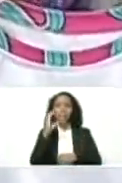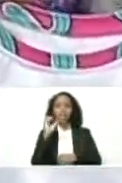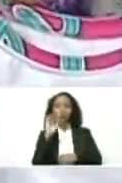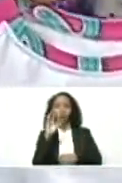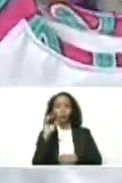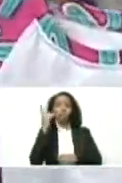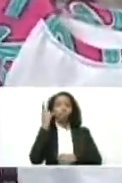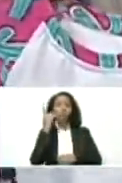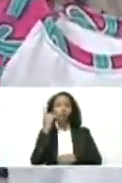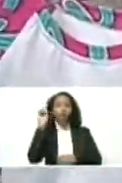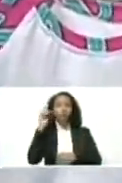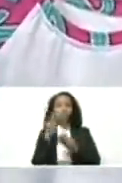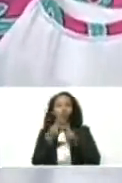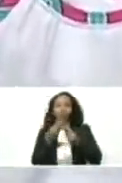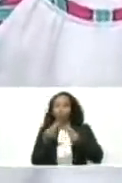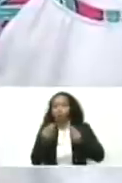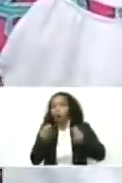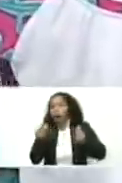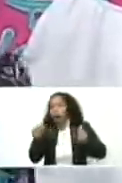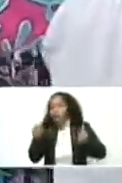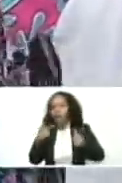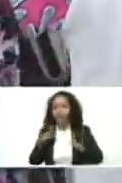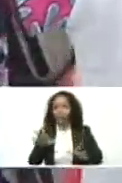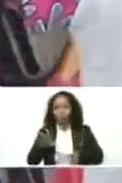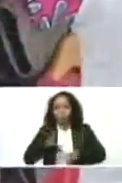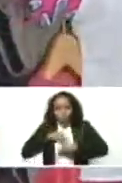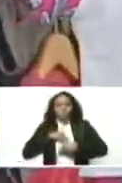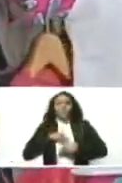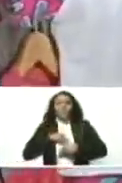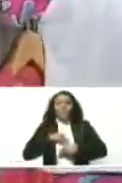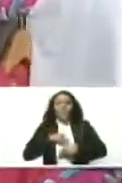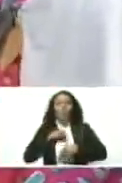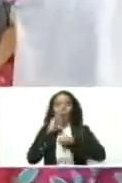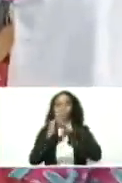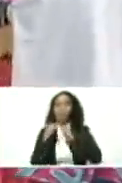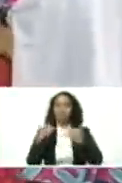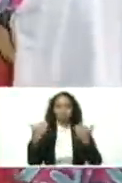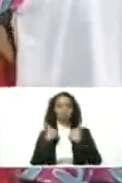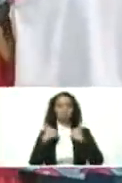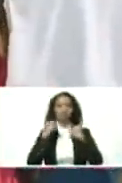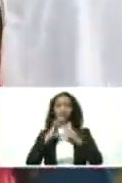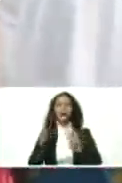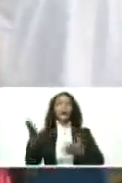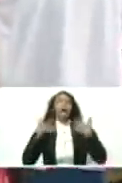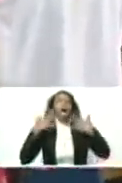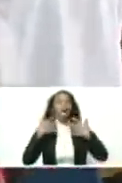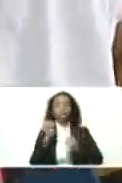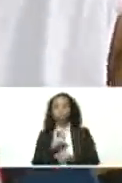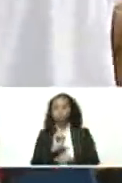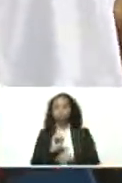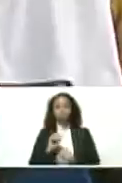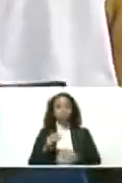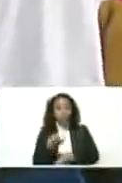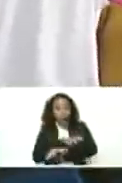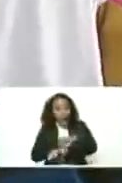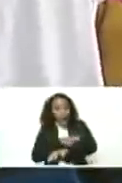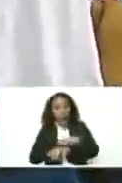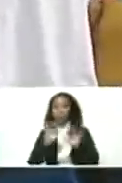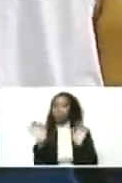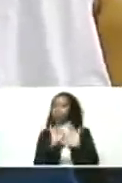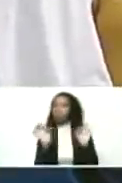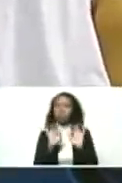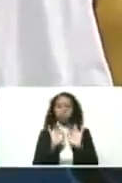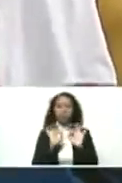súper suave que se adapta al cuerpo, el bebé no va a sufrir de calor, no le va a dar alergia,